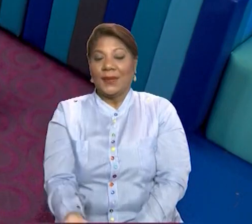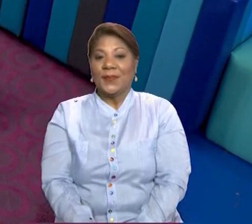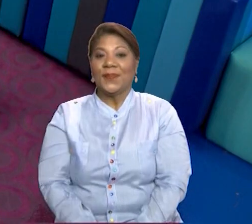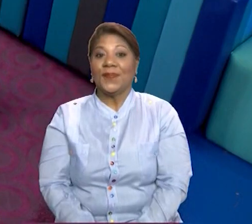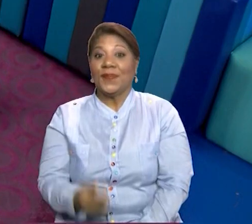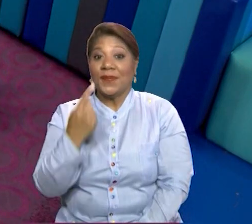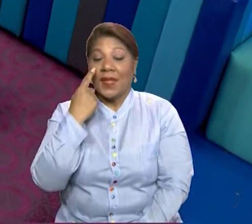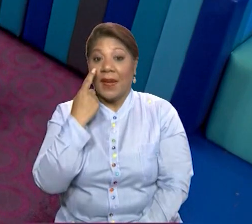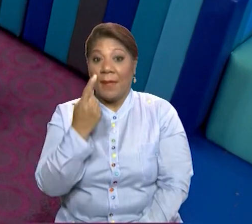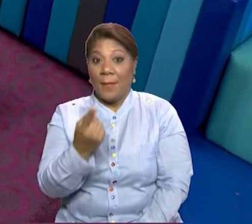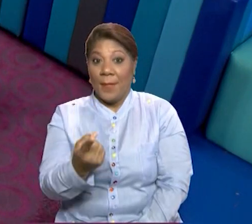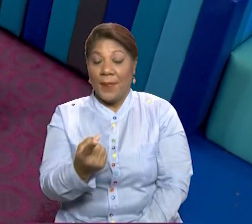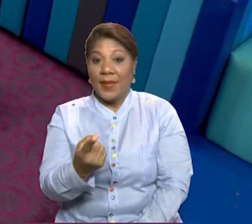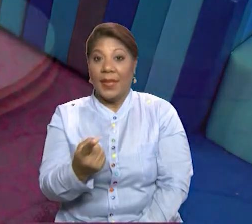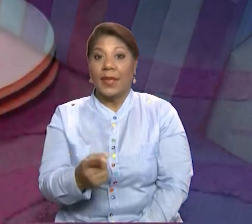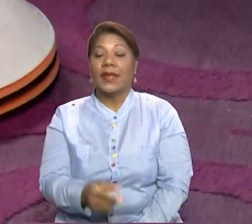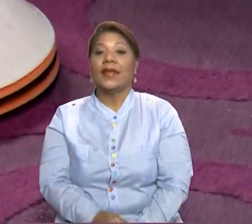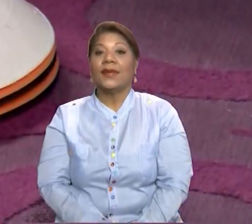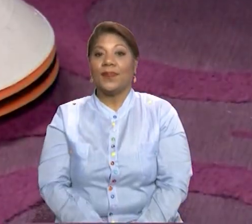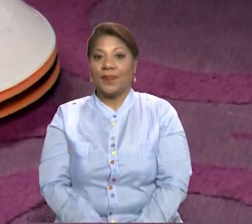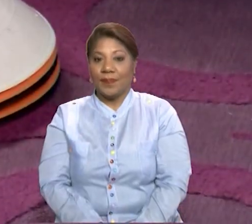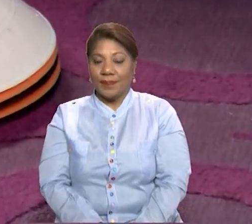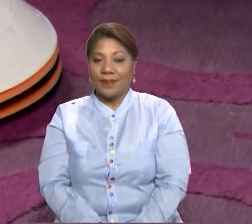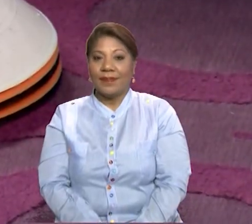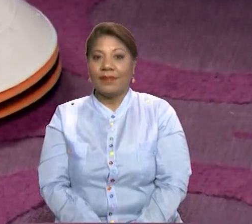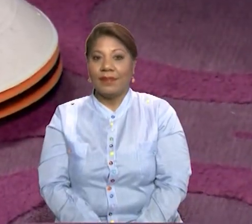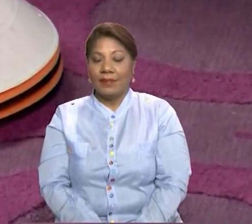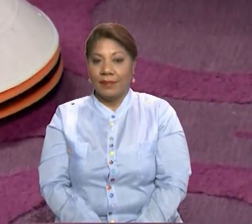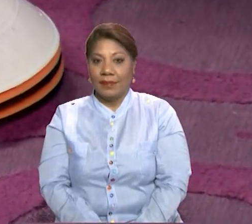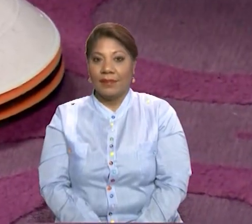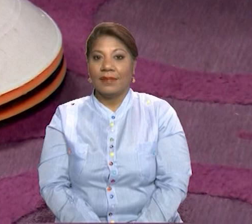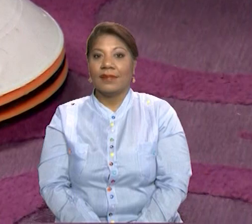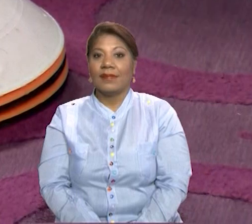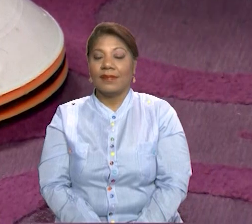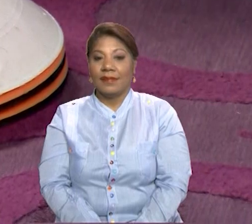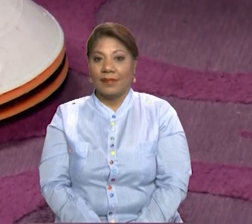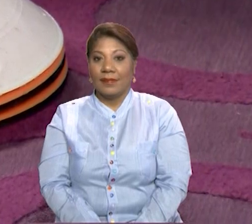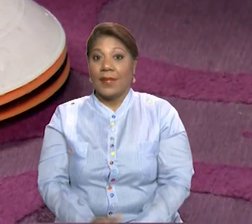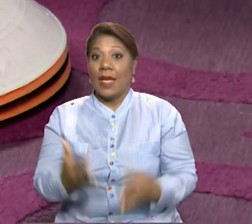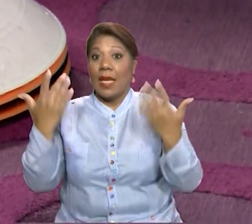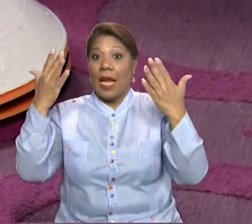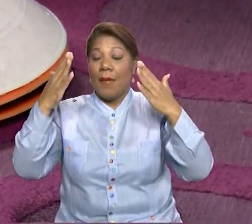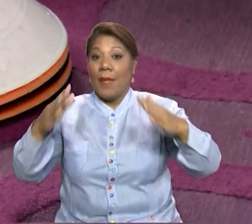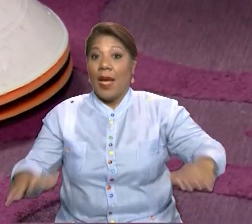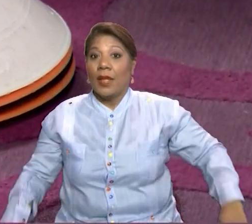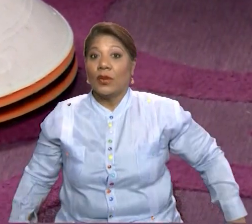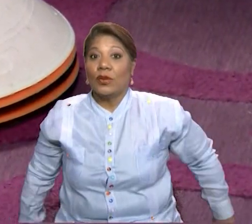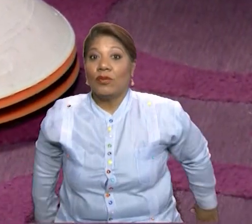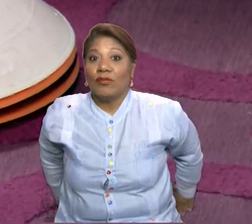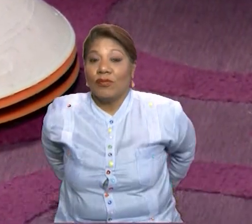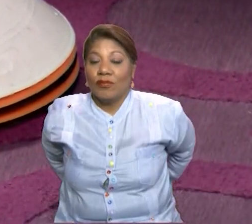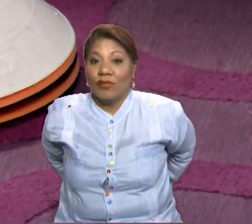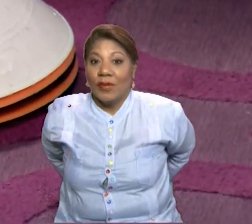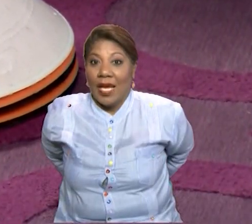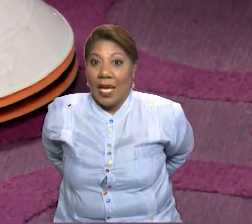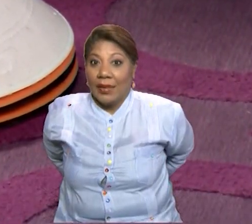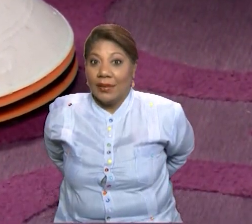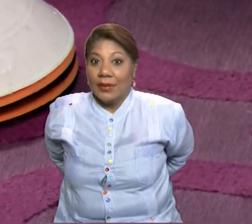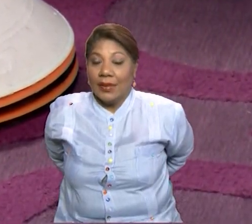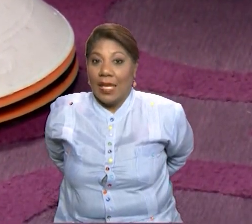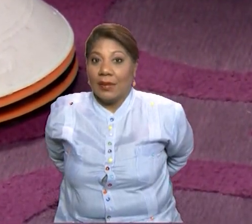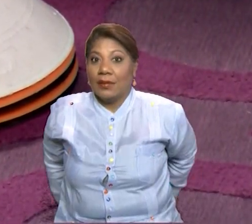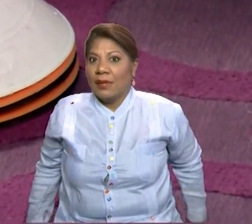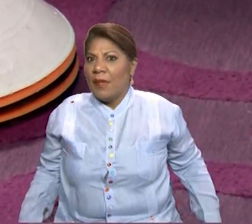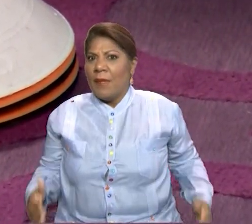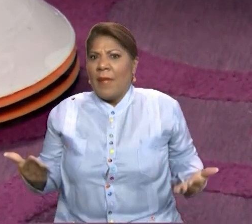Con los pies que lleguen donde está el elemento. Manos atrás. ¿Por qué? Porque vamos a trabajar parte del abdomen.